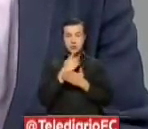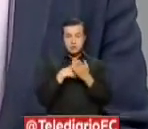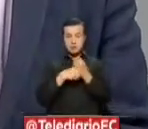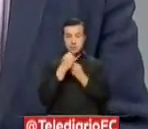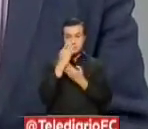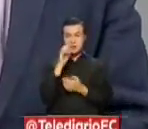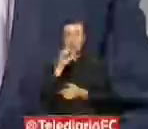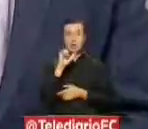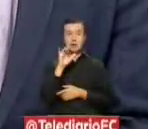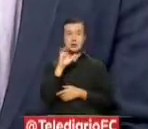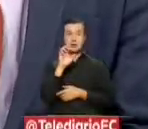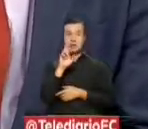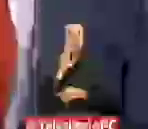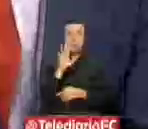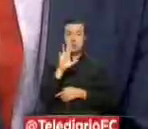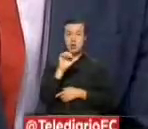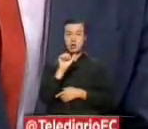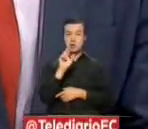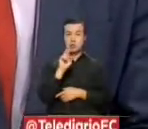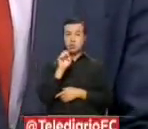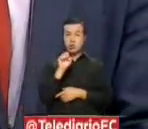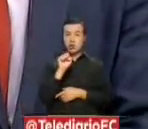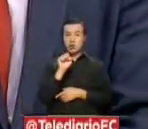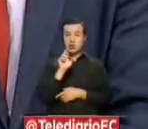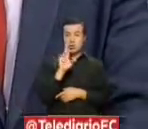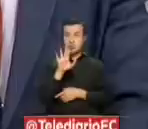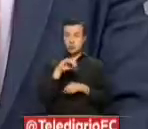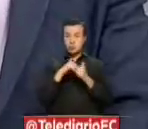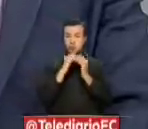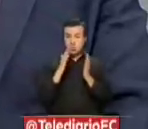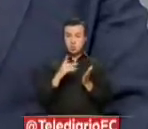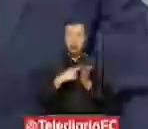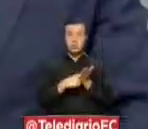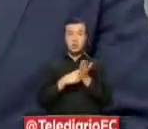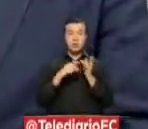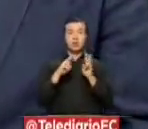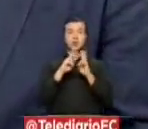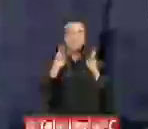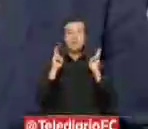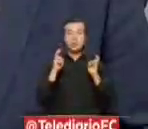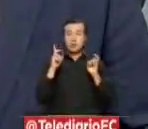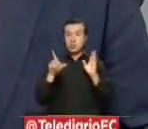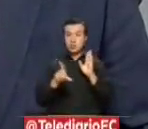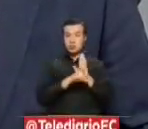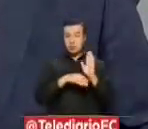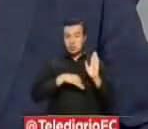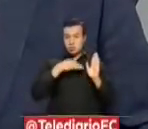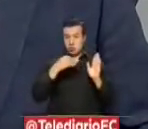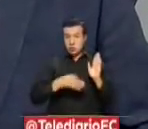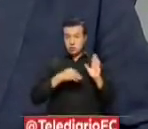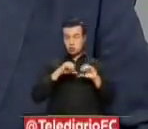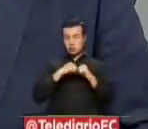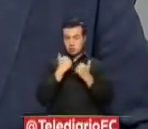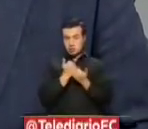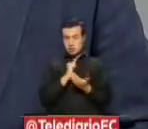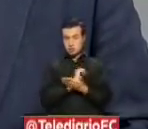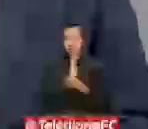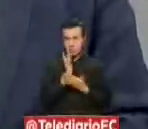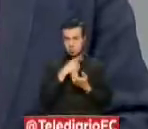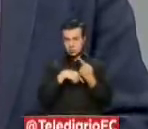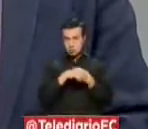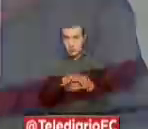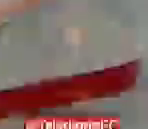Eliseo Azuero, asambleísta independiente, promotor del debate en torno al Código de Ética de la Asamblea Nacional. Ya